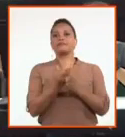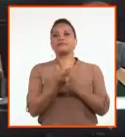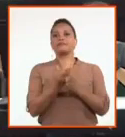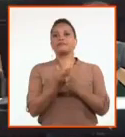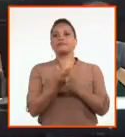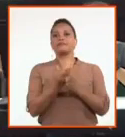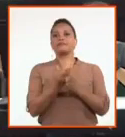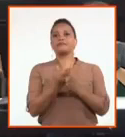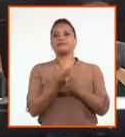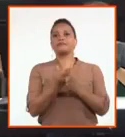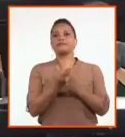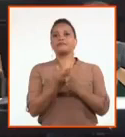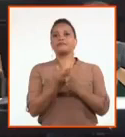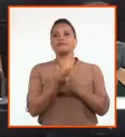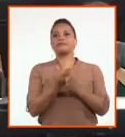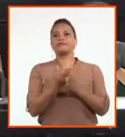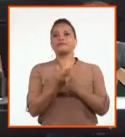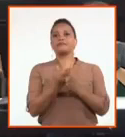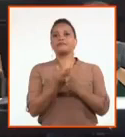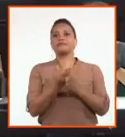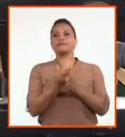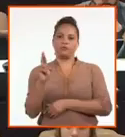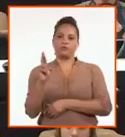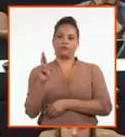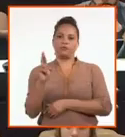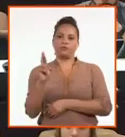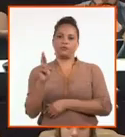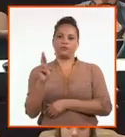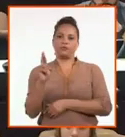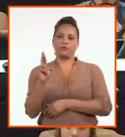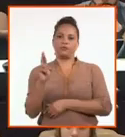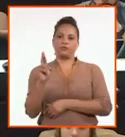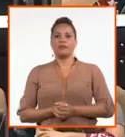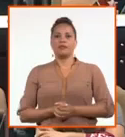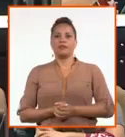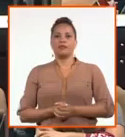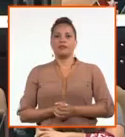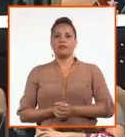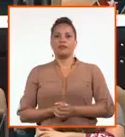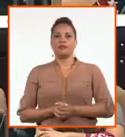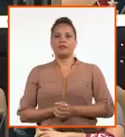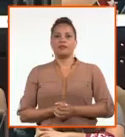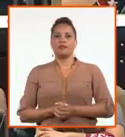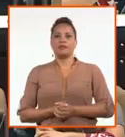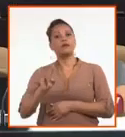alianza fundamental para la revolución. El nacimiento de la Federación Estudiantil Universitaria